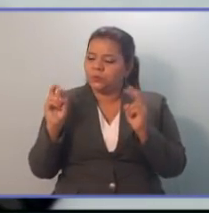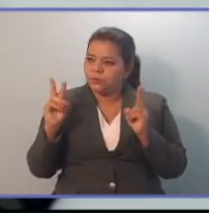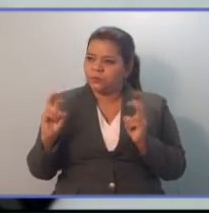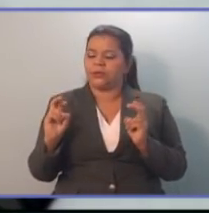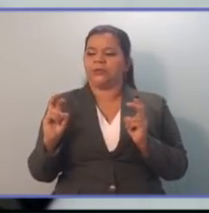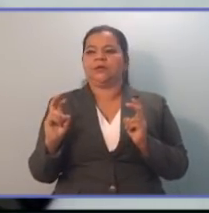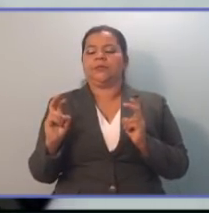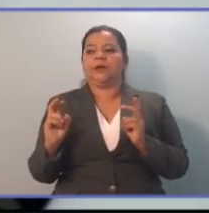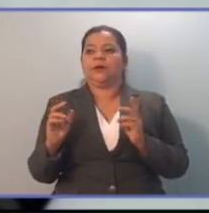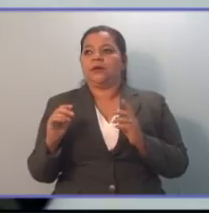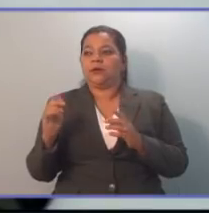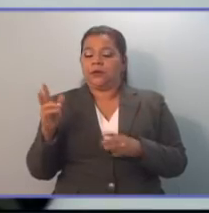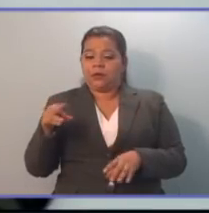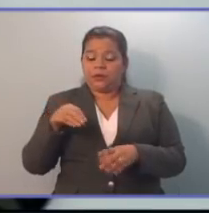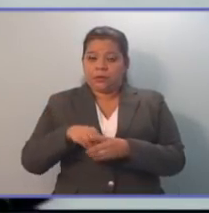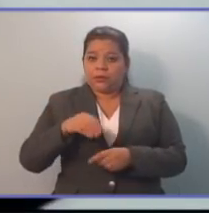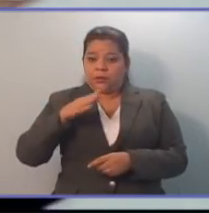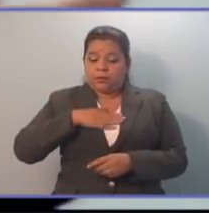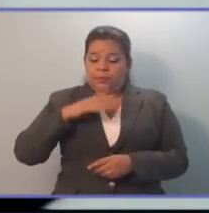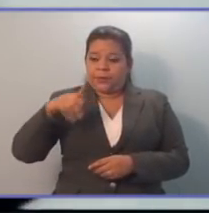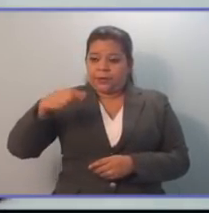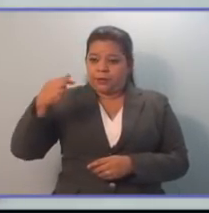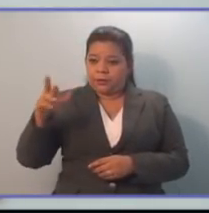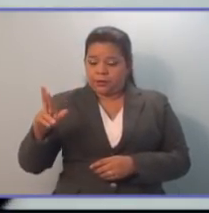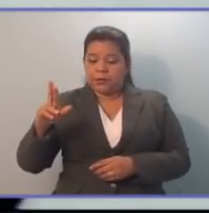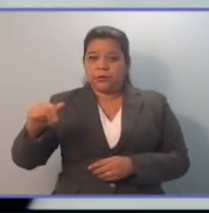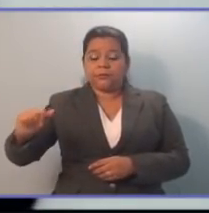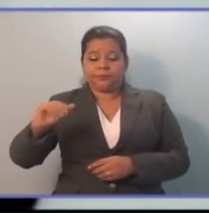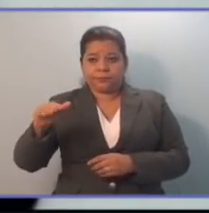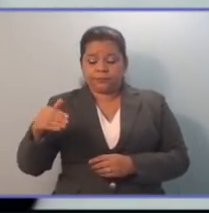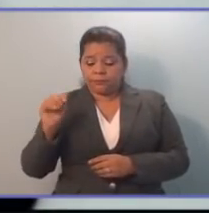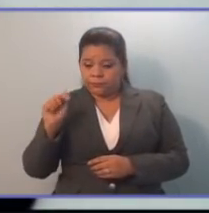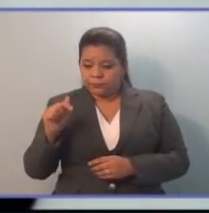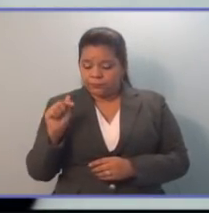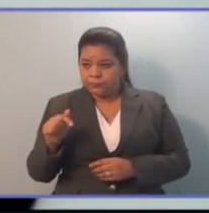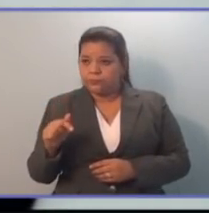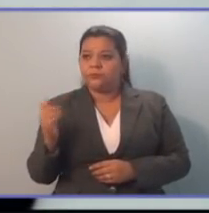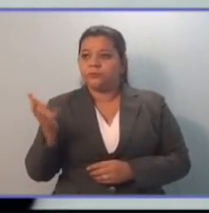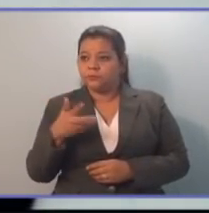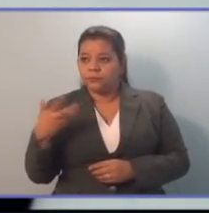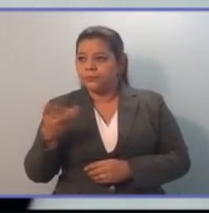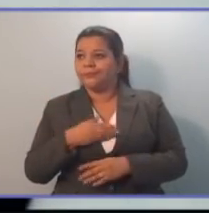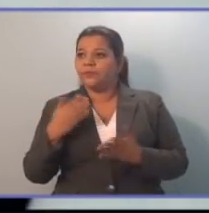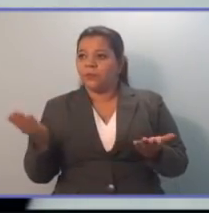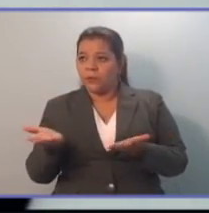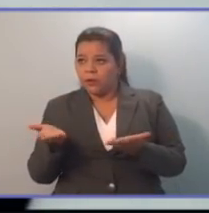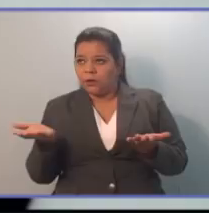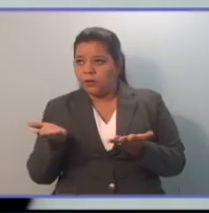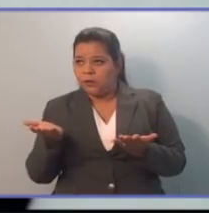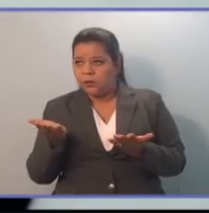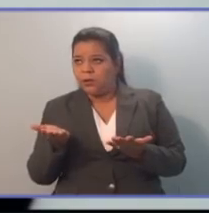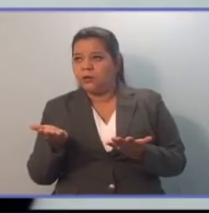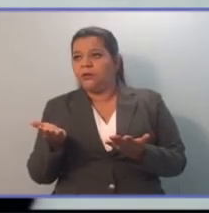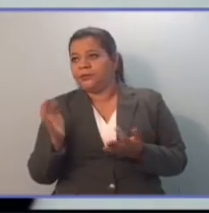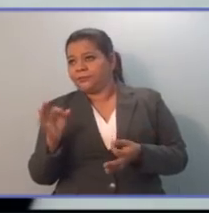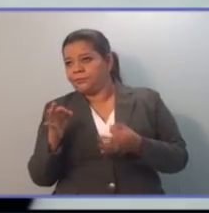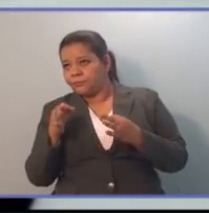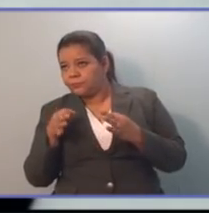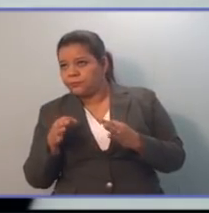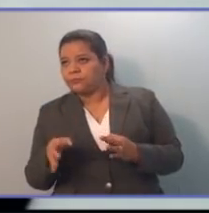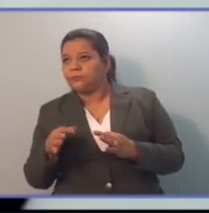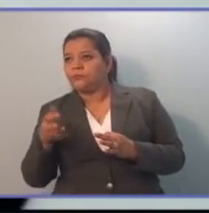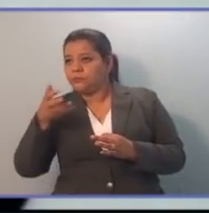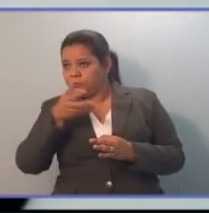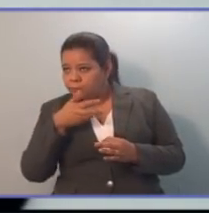de que dentro de la Procuraduría y con la competencia que la misma tiene, pues hemos desarrollado a tal manera de que